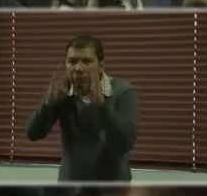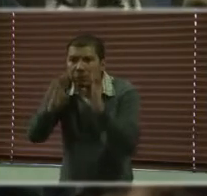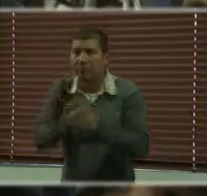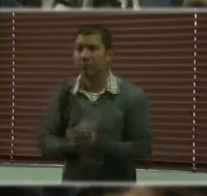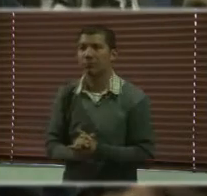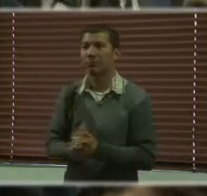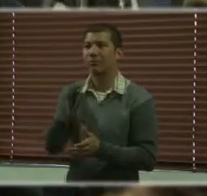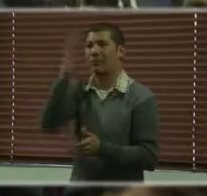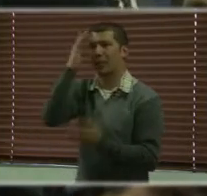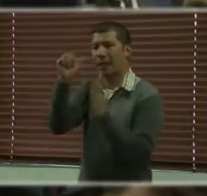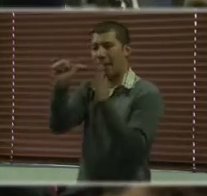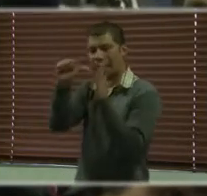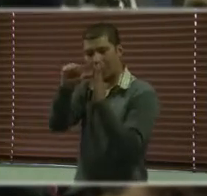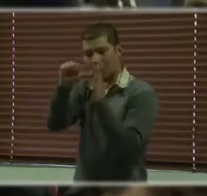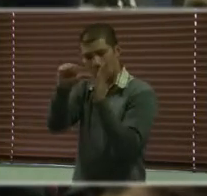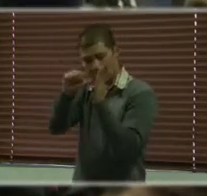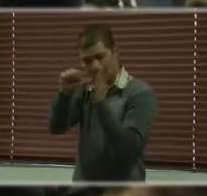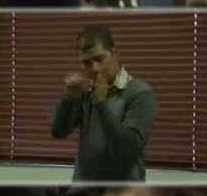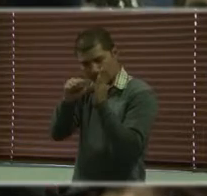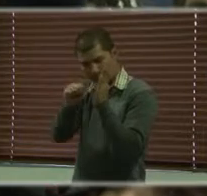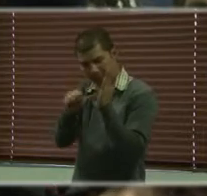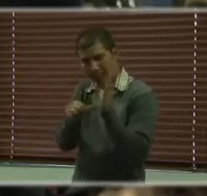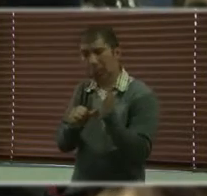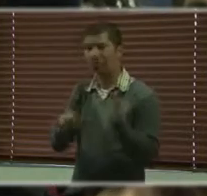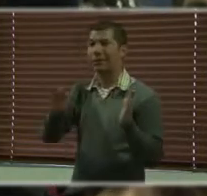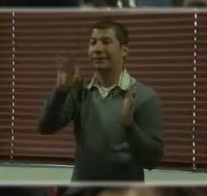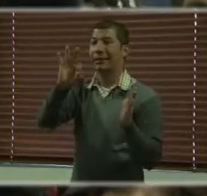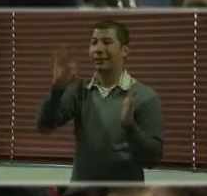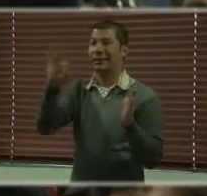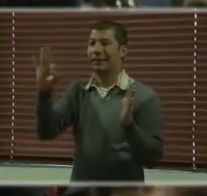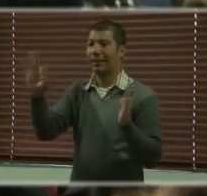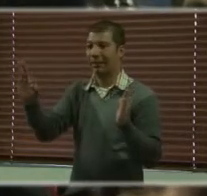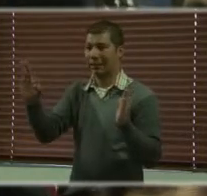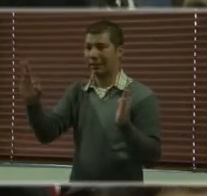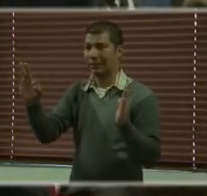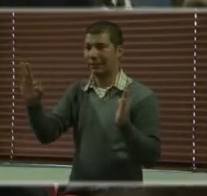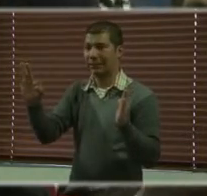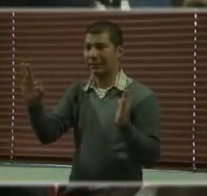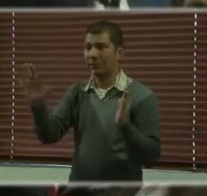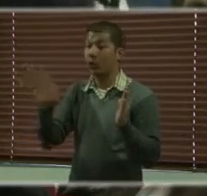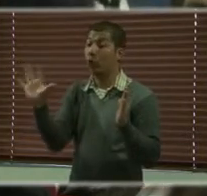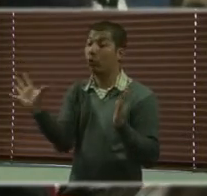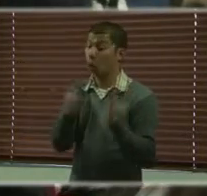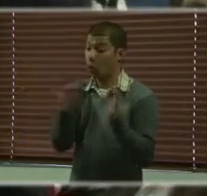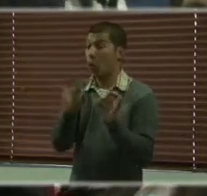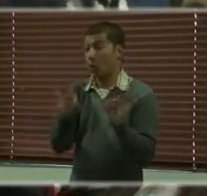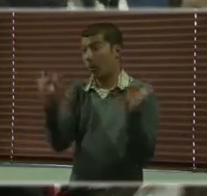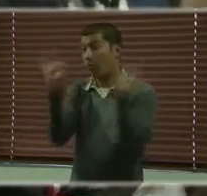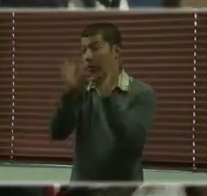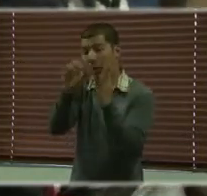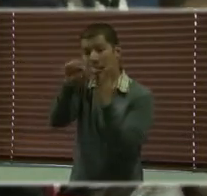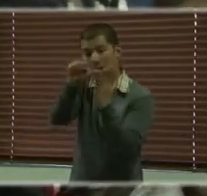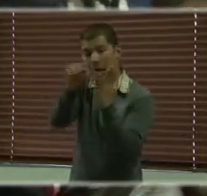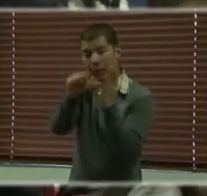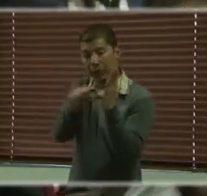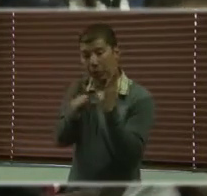tres artículos todos son importantes pero Hay ciertos temas que son como más